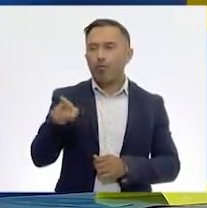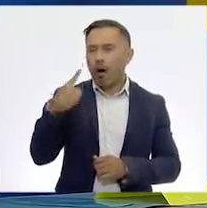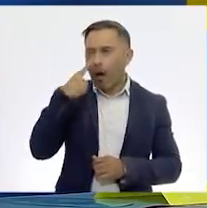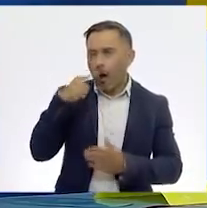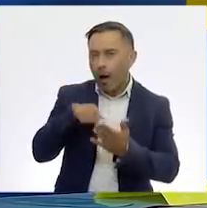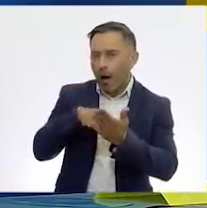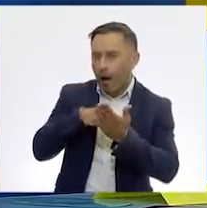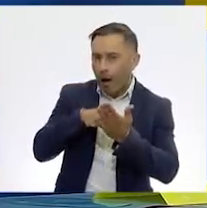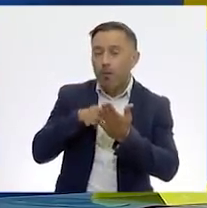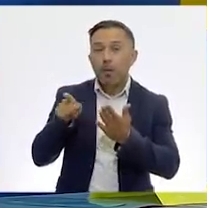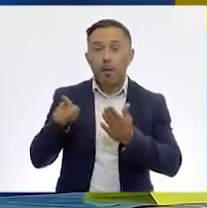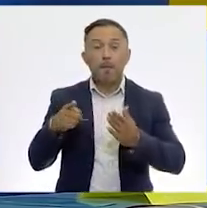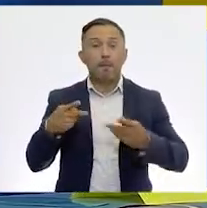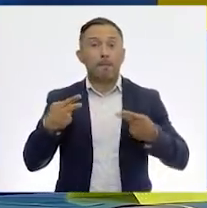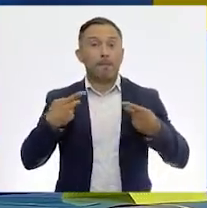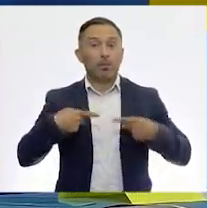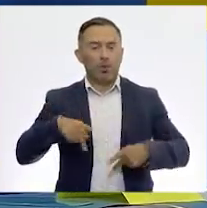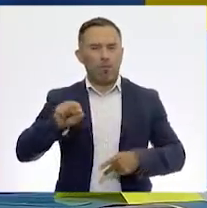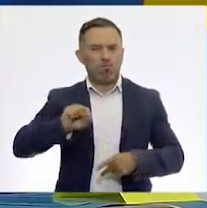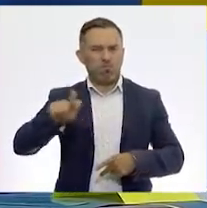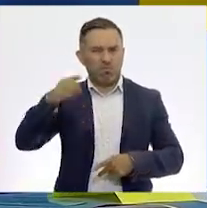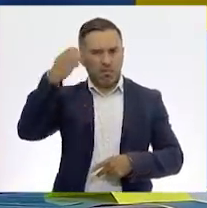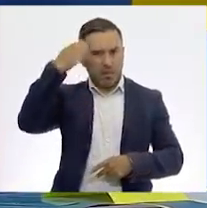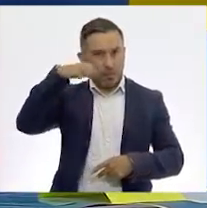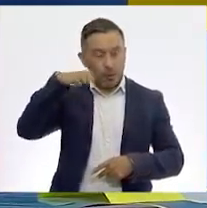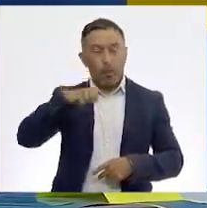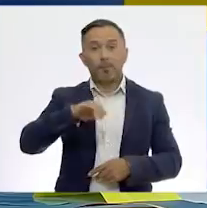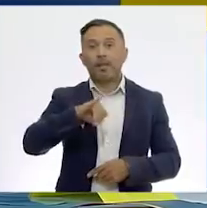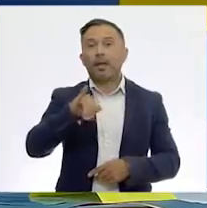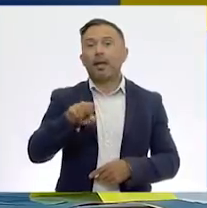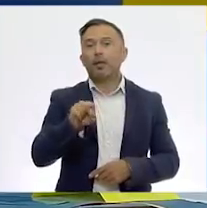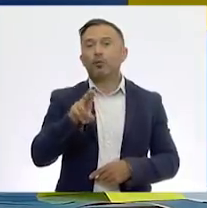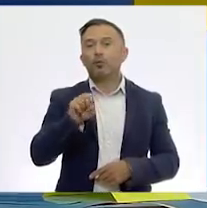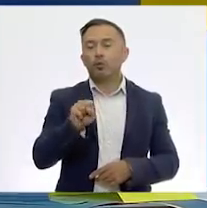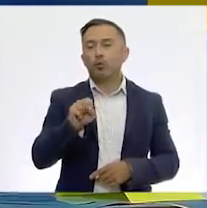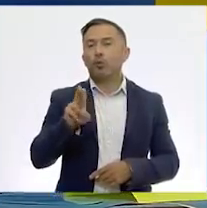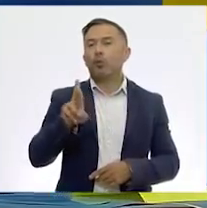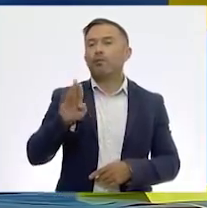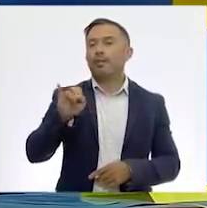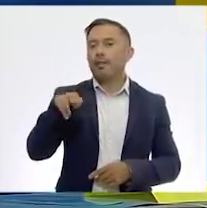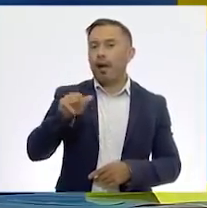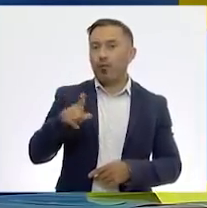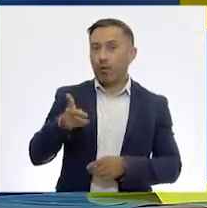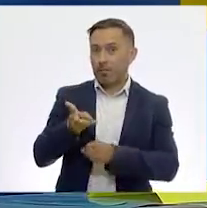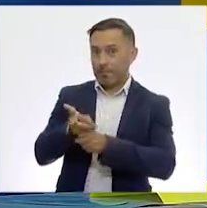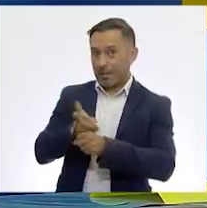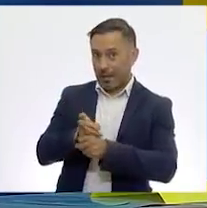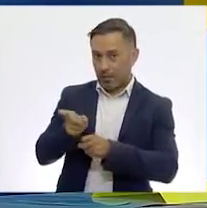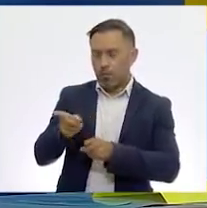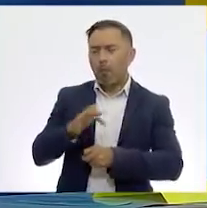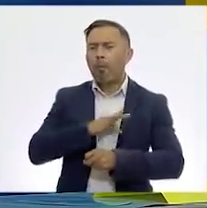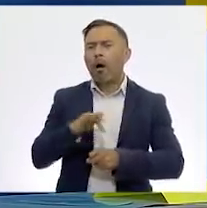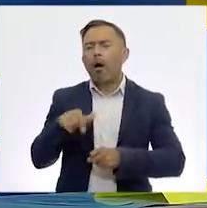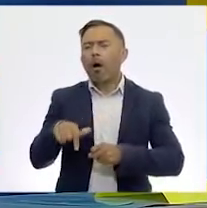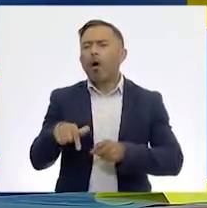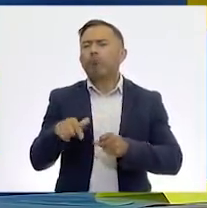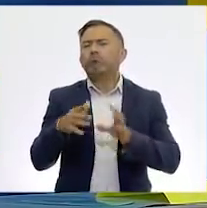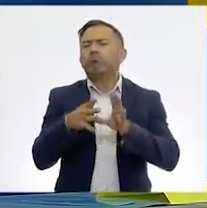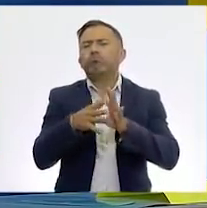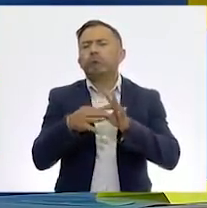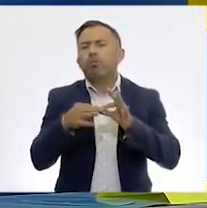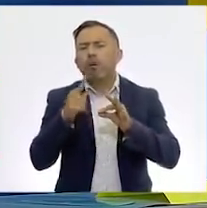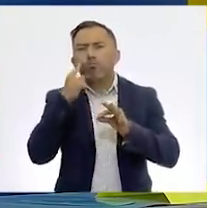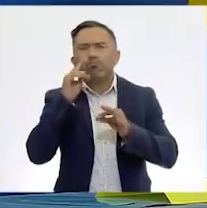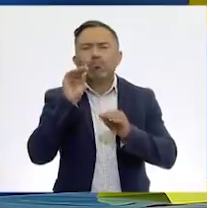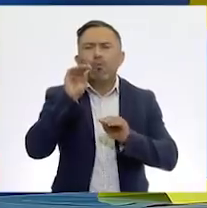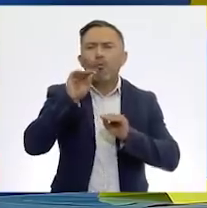acompañará nuestro especialista invitado, Jesús Urbina, quien nos guiará en el desarrollo de una composición a